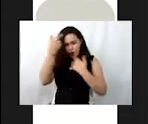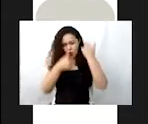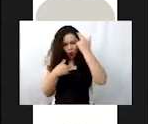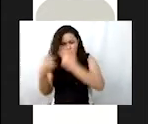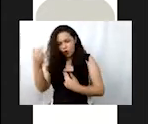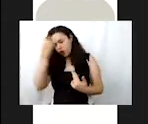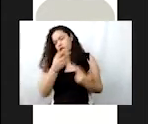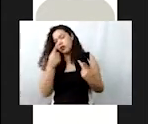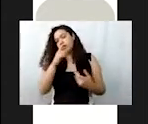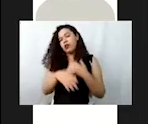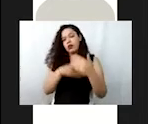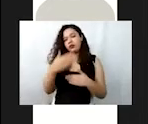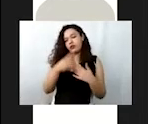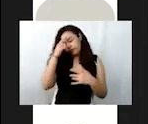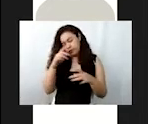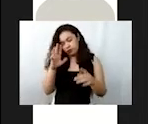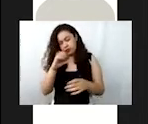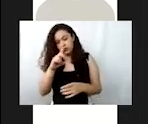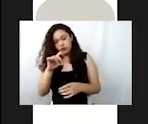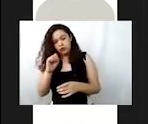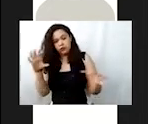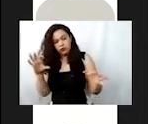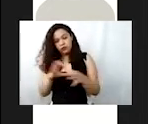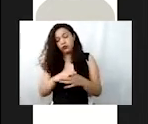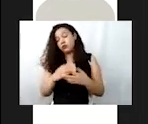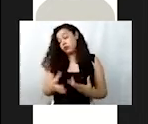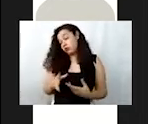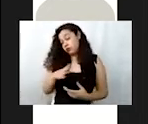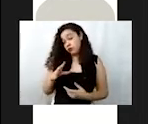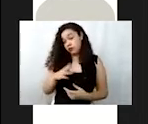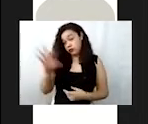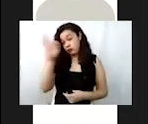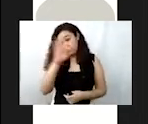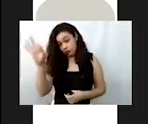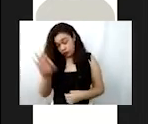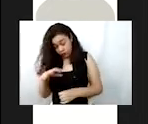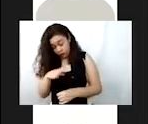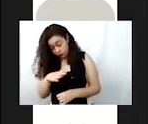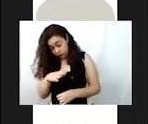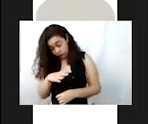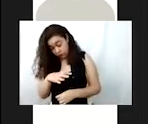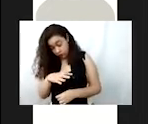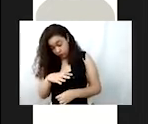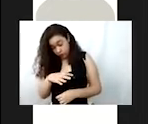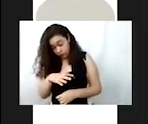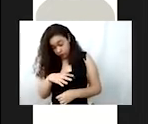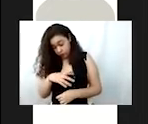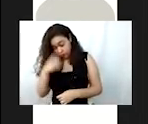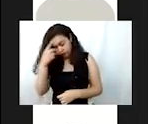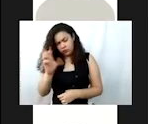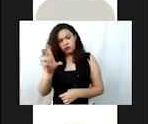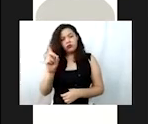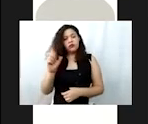estos procesos de alineación, pues incluyen en porcentajes con alusión a lo que son los